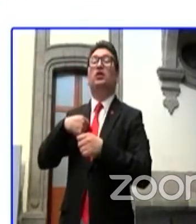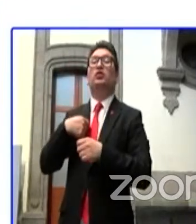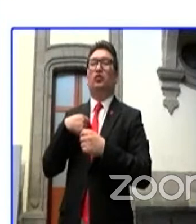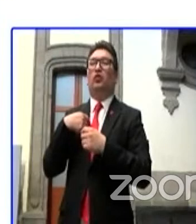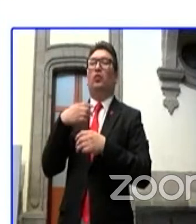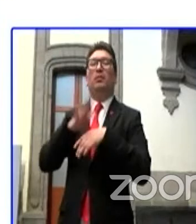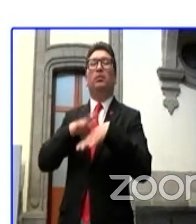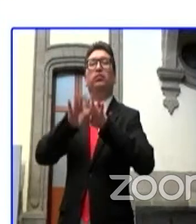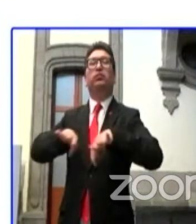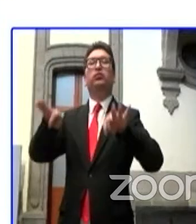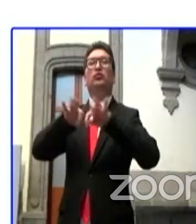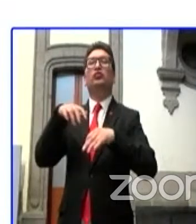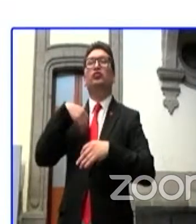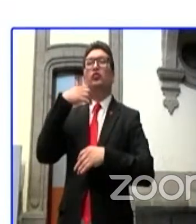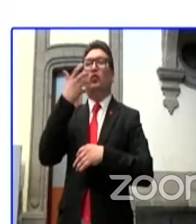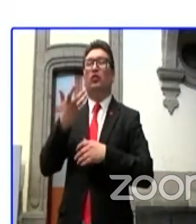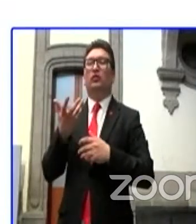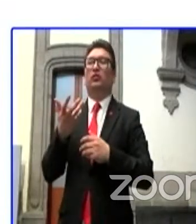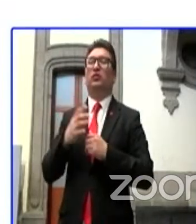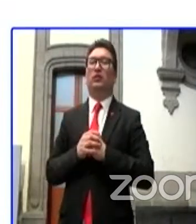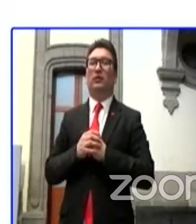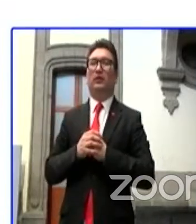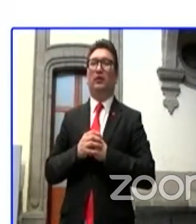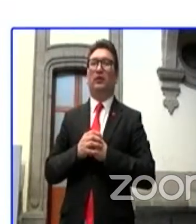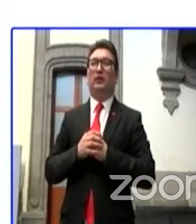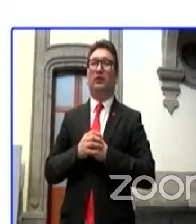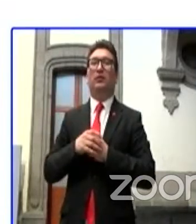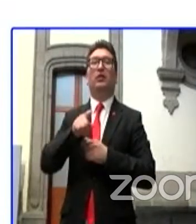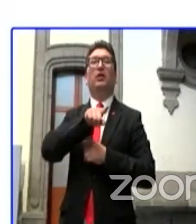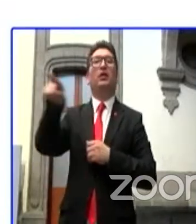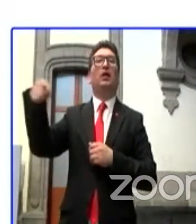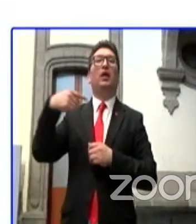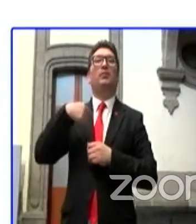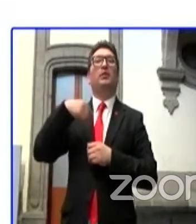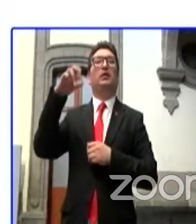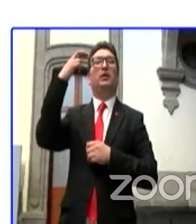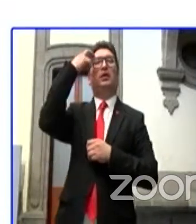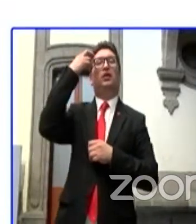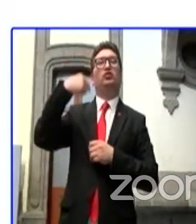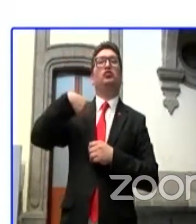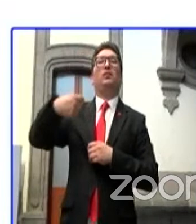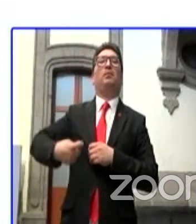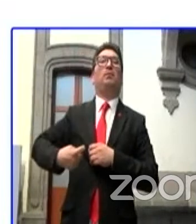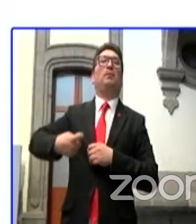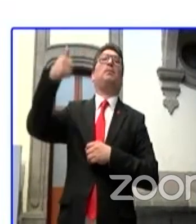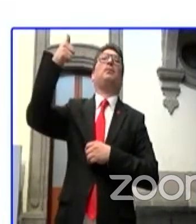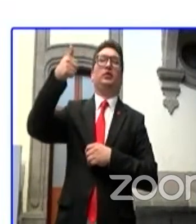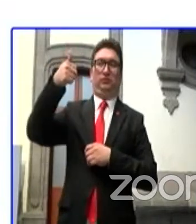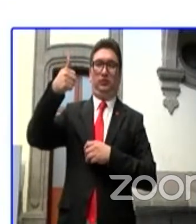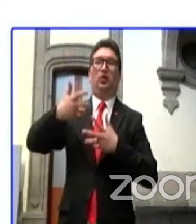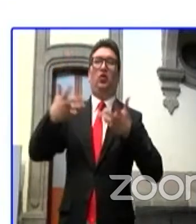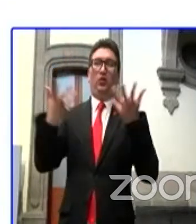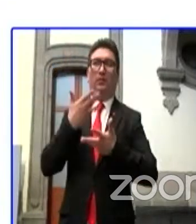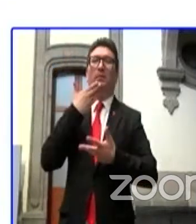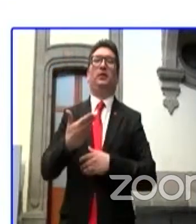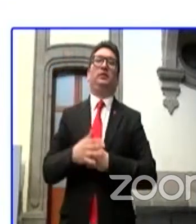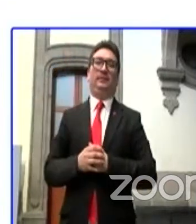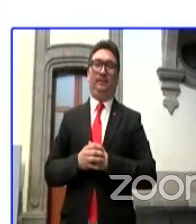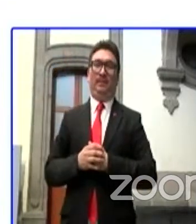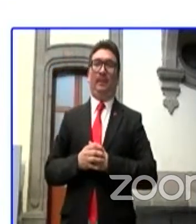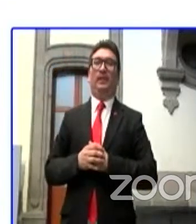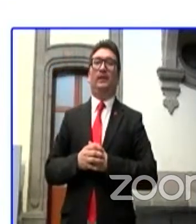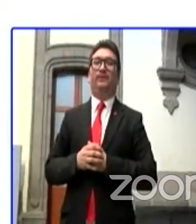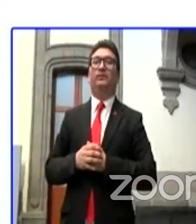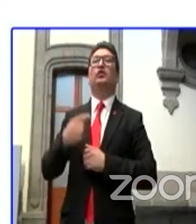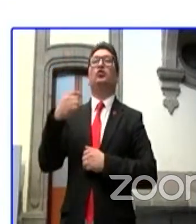me gustaría sentar las bases para que sí se me recordara como el primero, más no el último. Voy por la participación